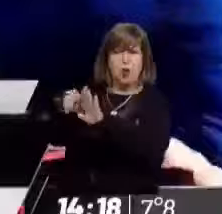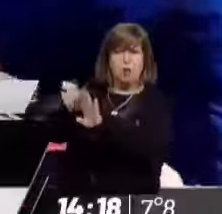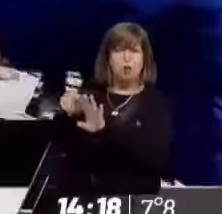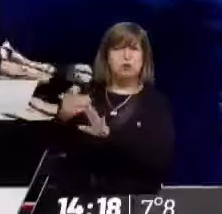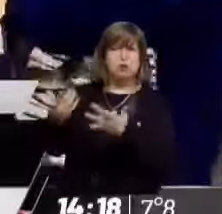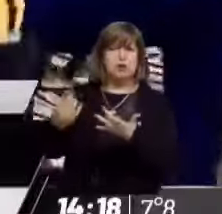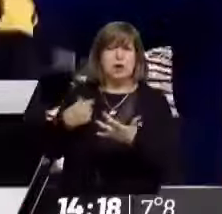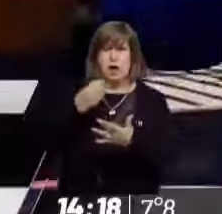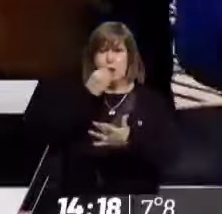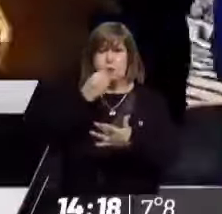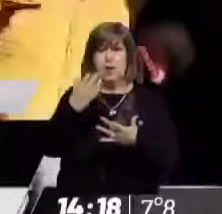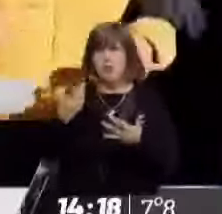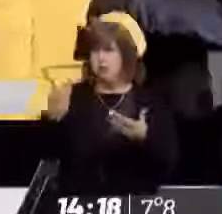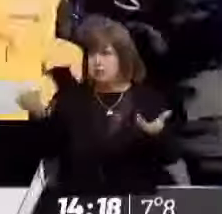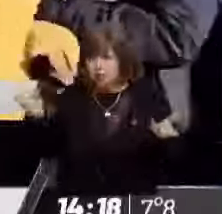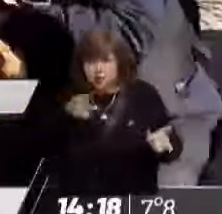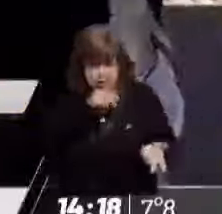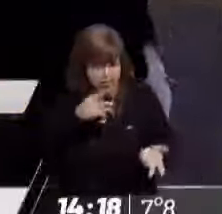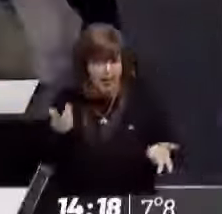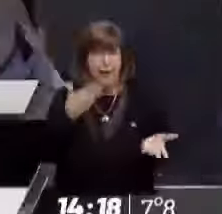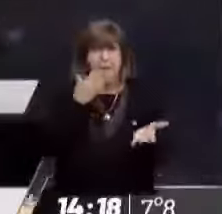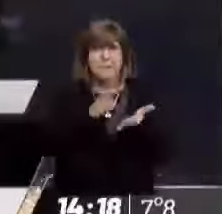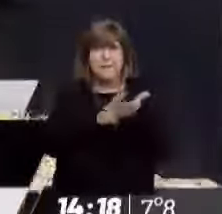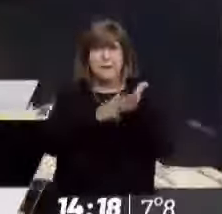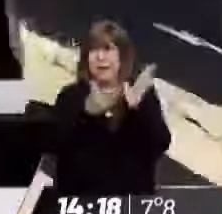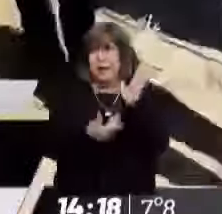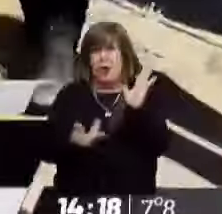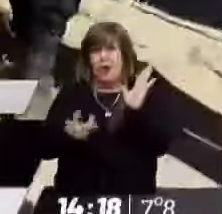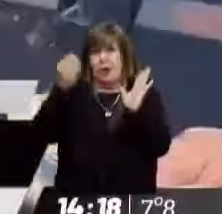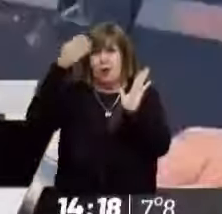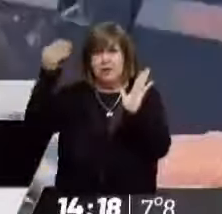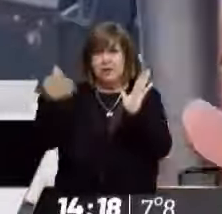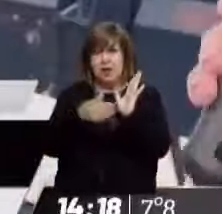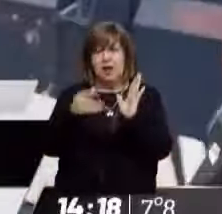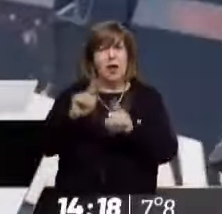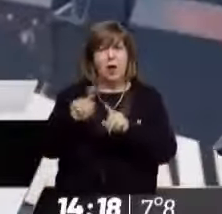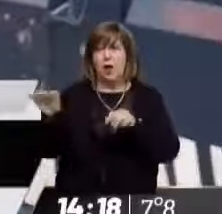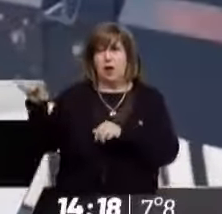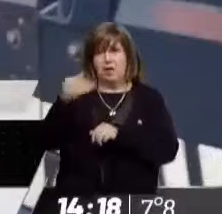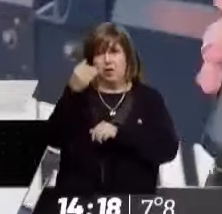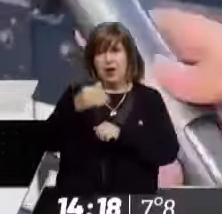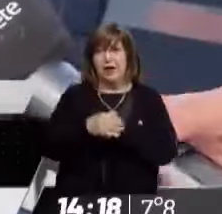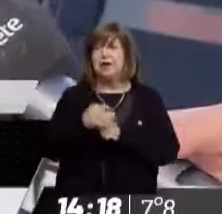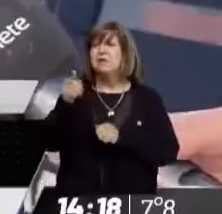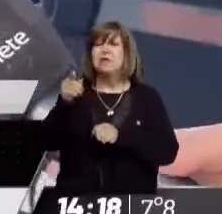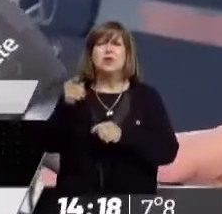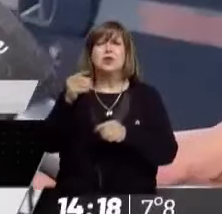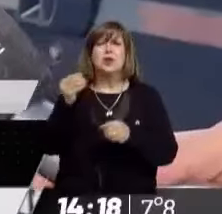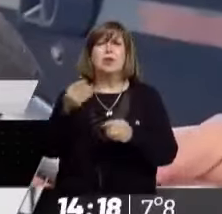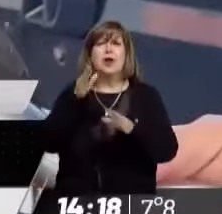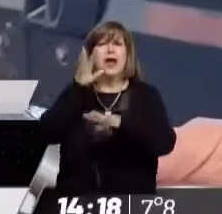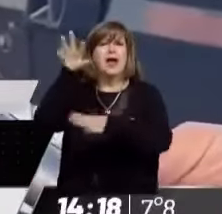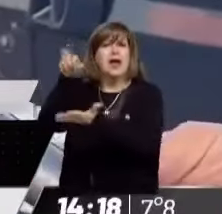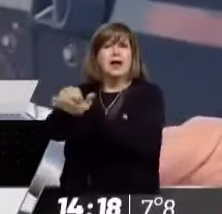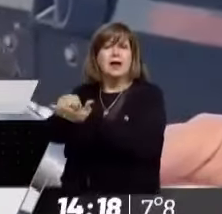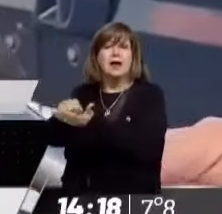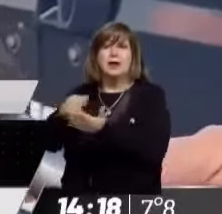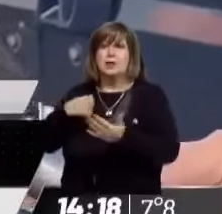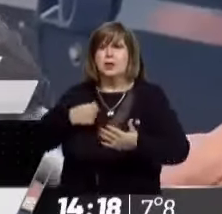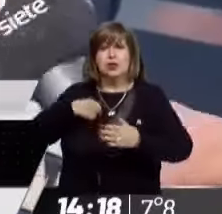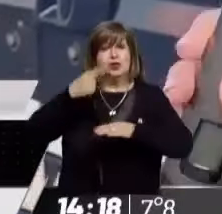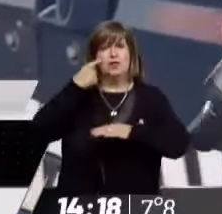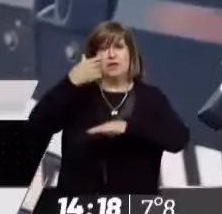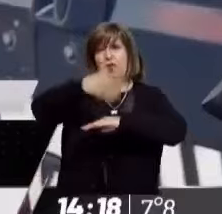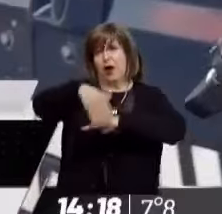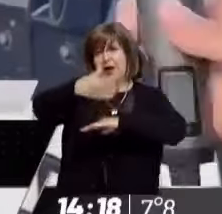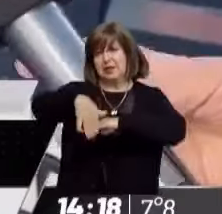nada no tienen nada para sacarnos no tienen ningún papel nada nada para sacarnos Cuál es la situación de ustedes eh situación de calle estamos en la